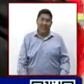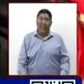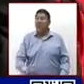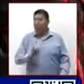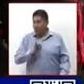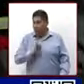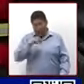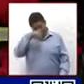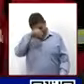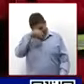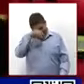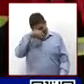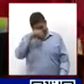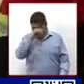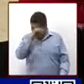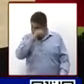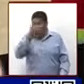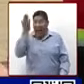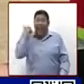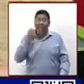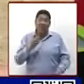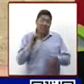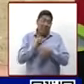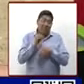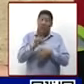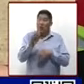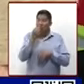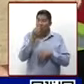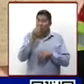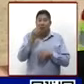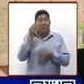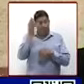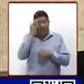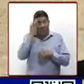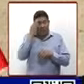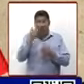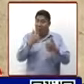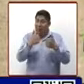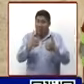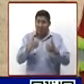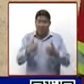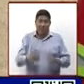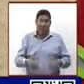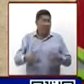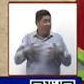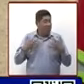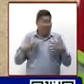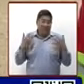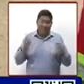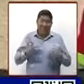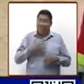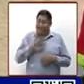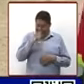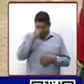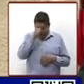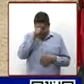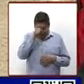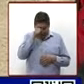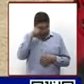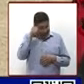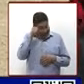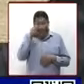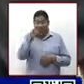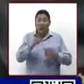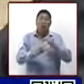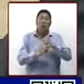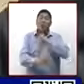Voy a tener pena porque todos los días venía a dejarle comida, pero sé que va a estar en buenas manos. Unito ya se va, feliz. Sí, sí. Muy bien. Dios. Usted como madrina